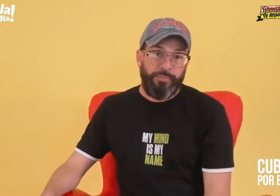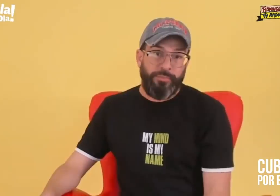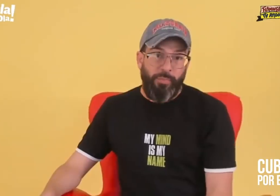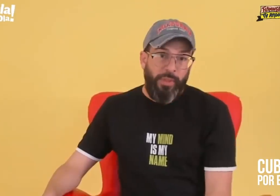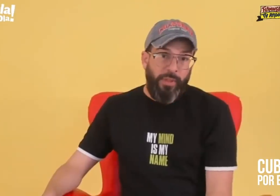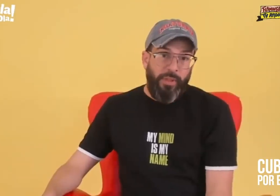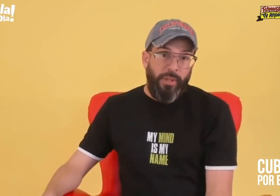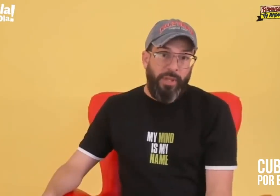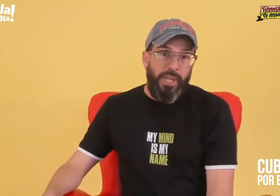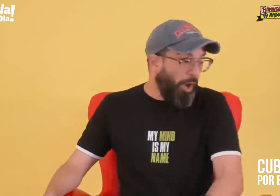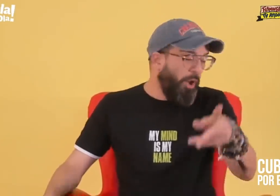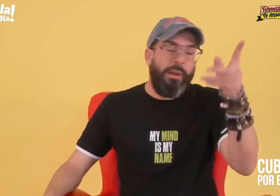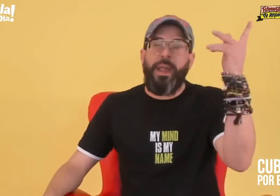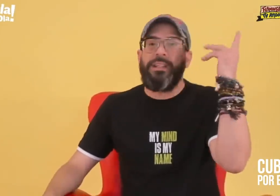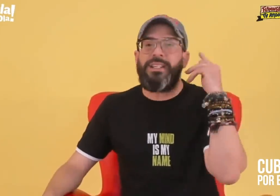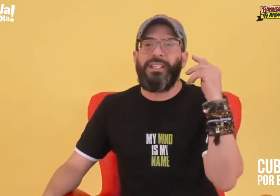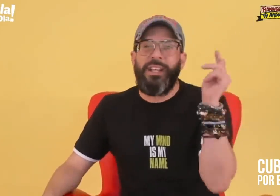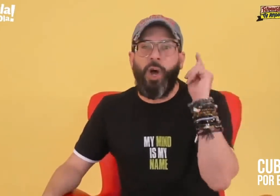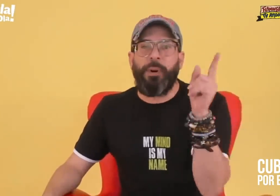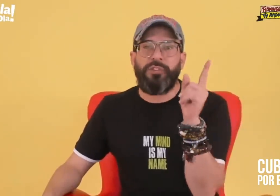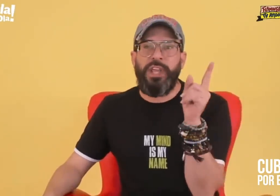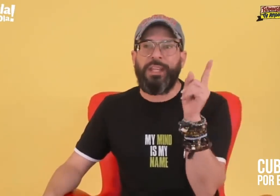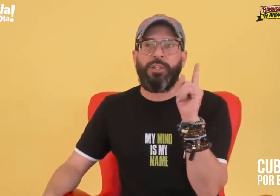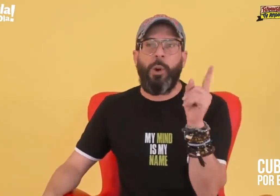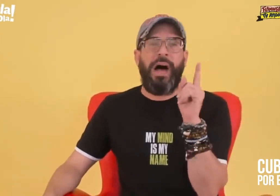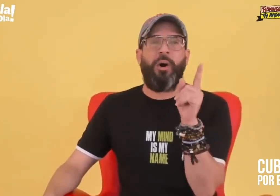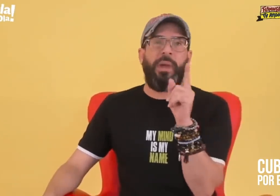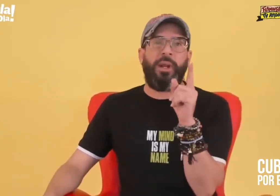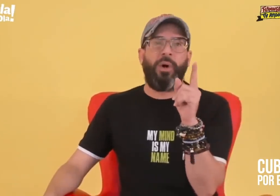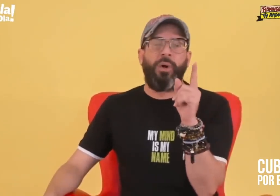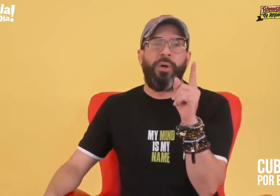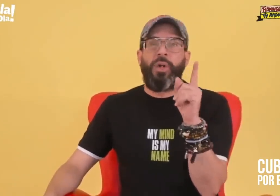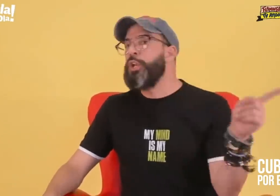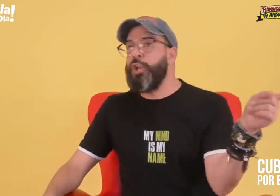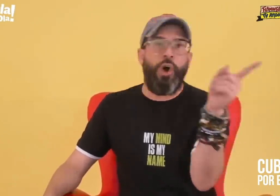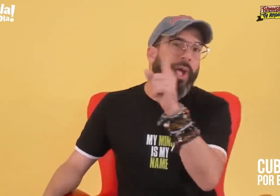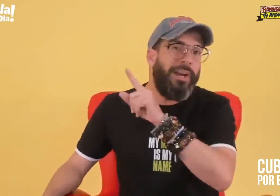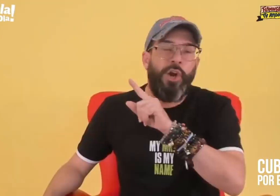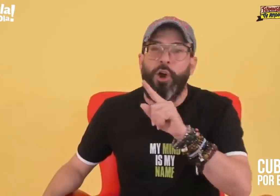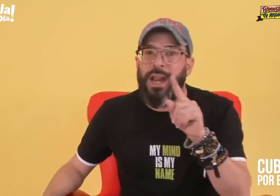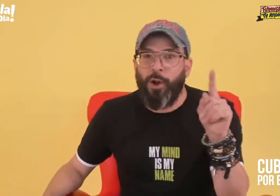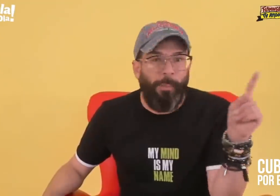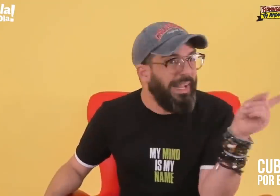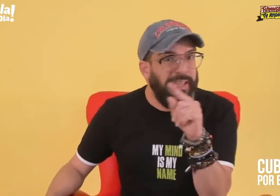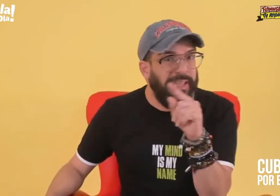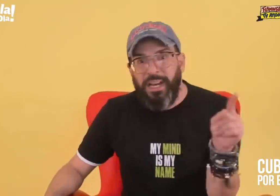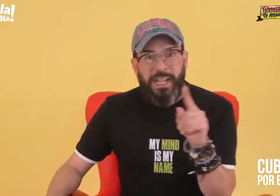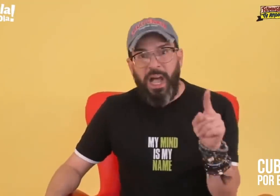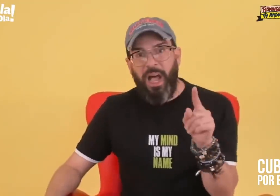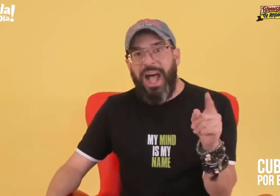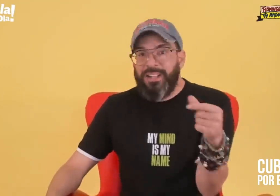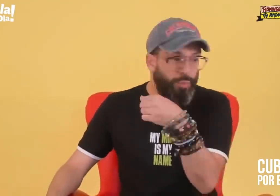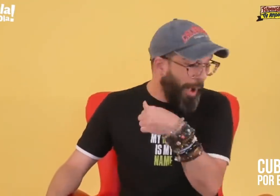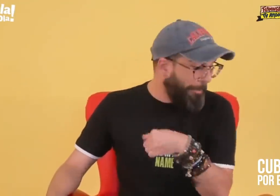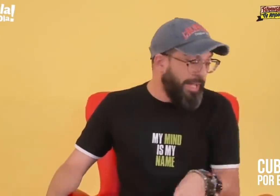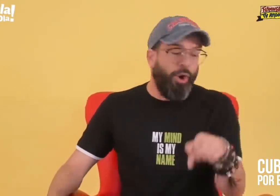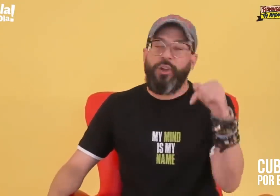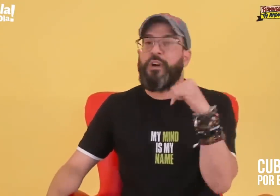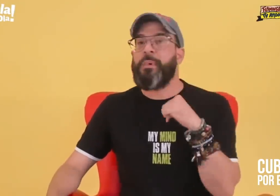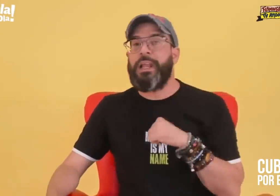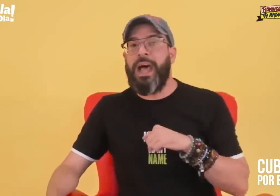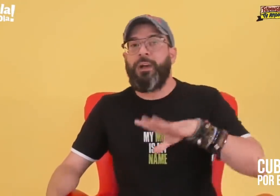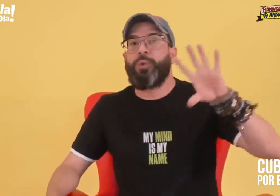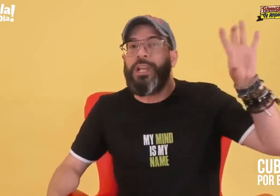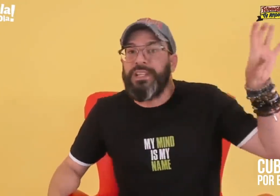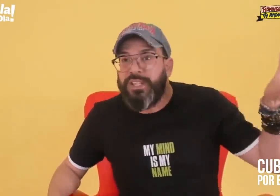rusos. Y como el 25% más o menos no recomendaría a sus amigos